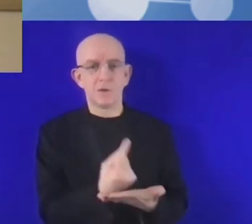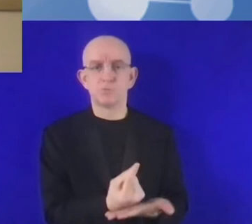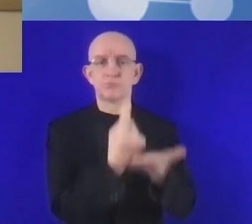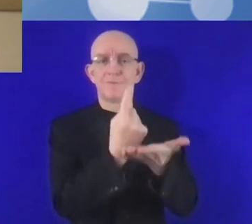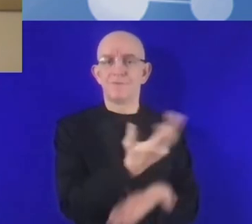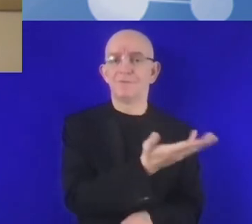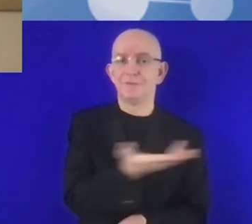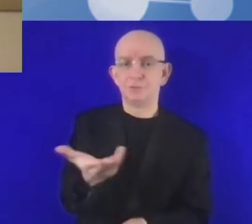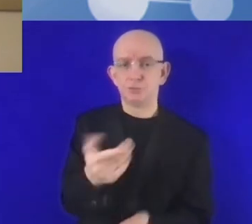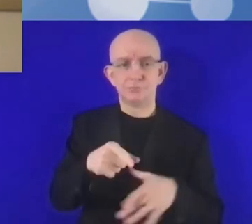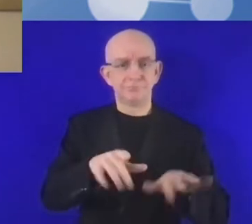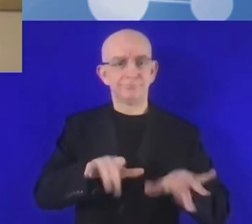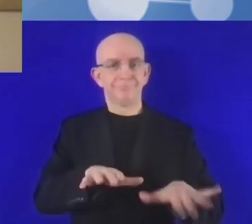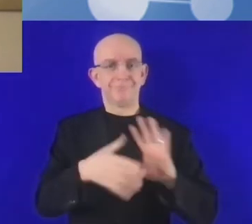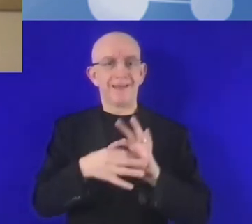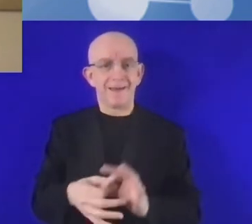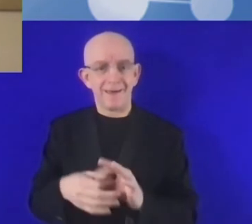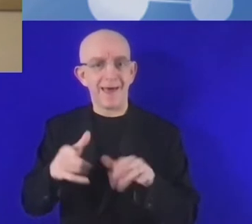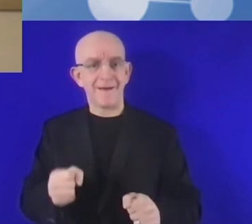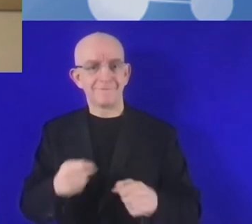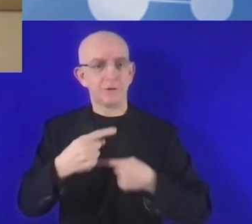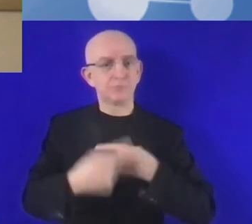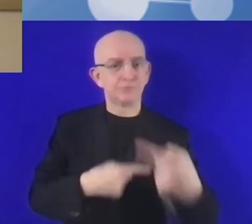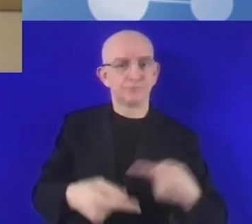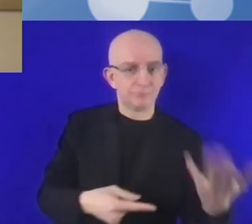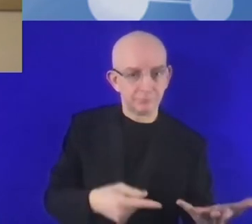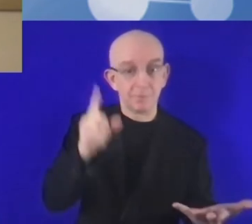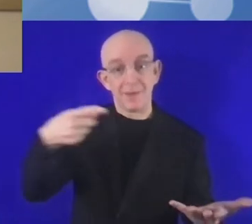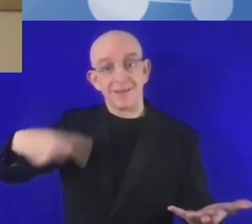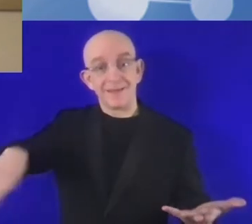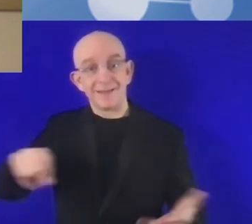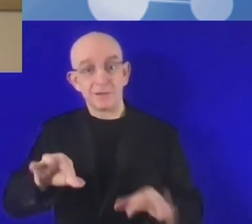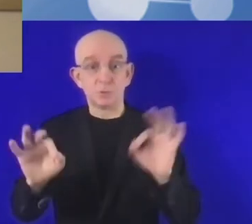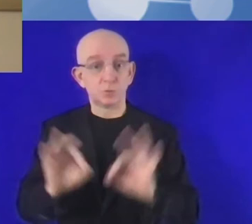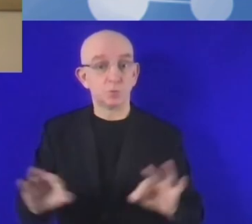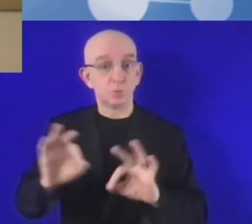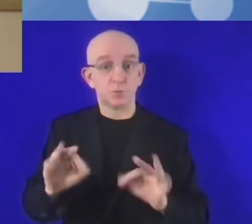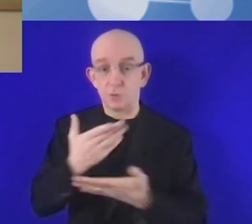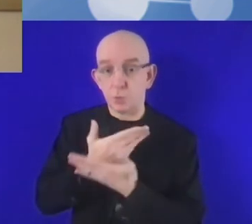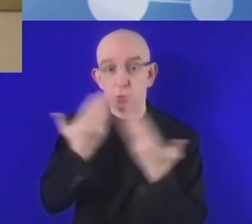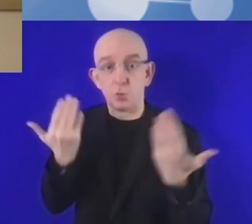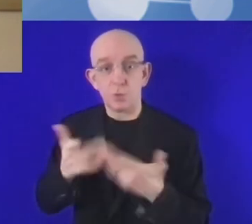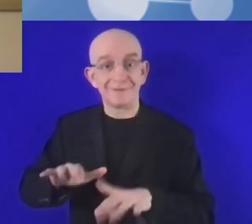su disposición las necesarias herramientas para la educación.